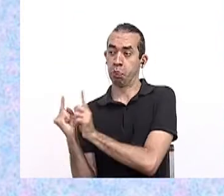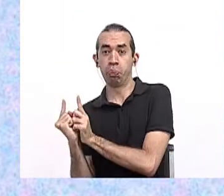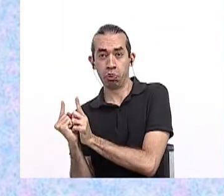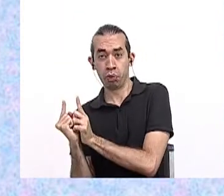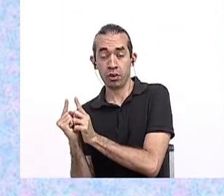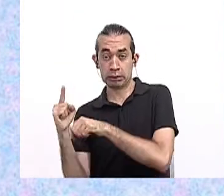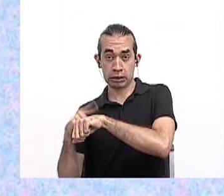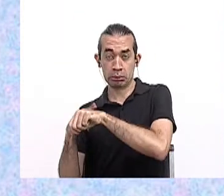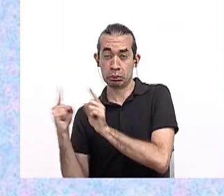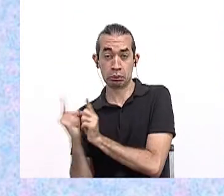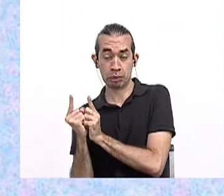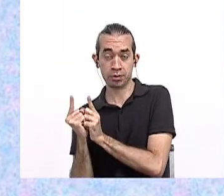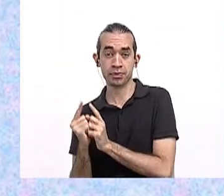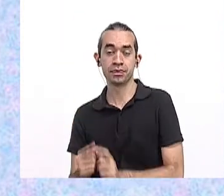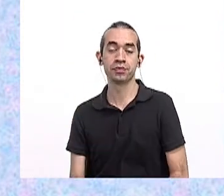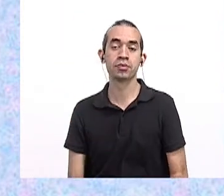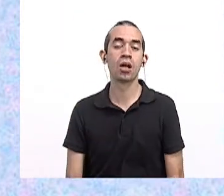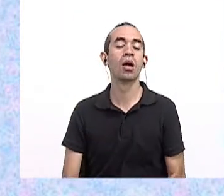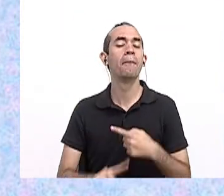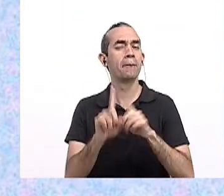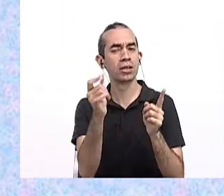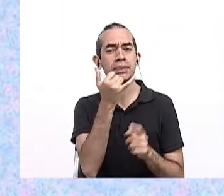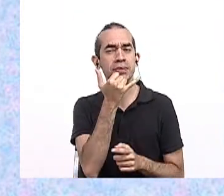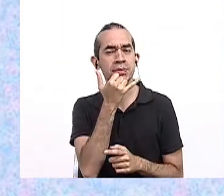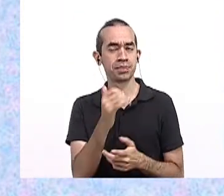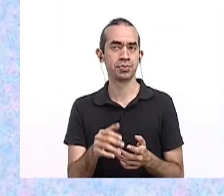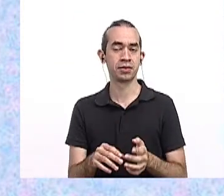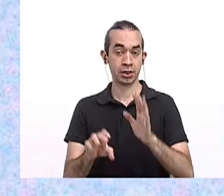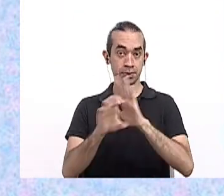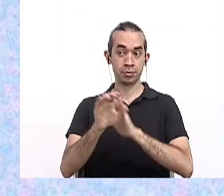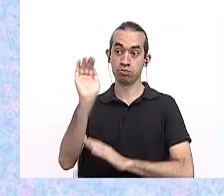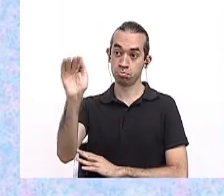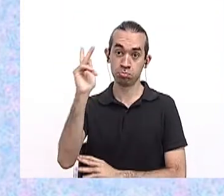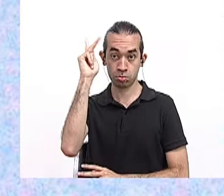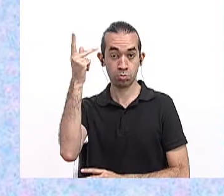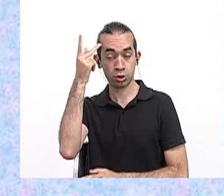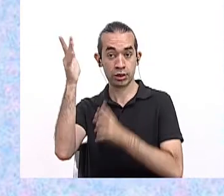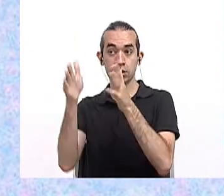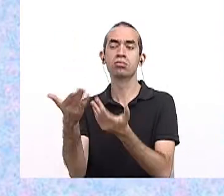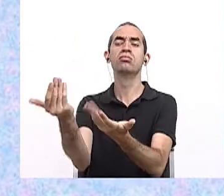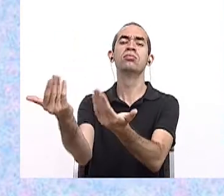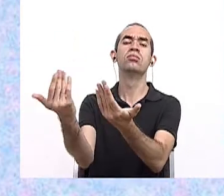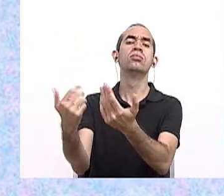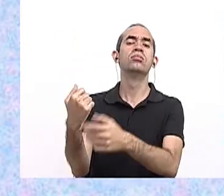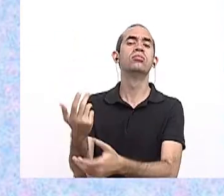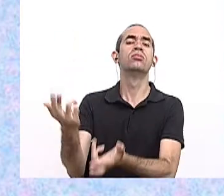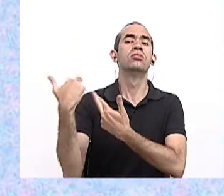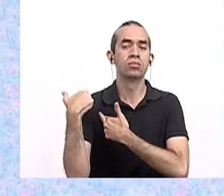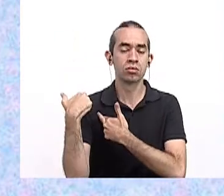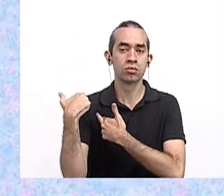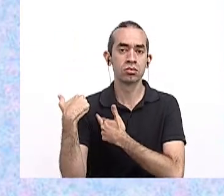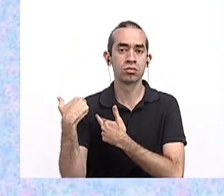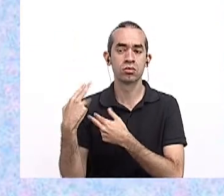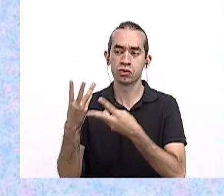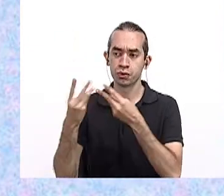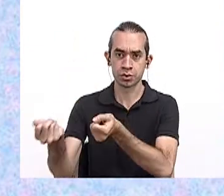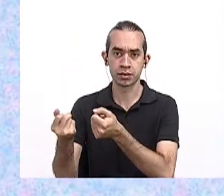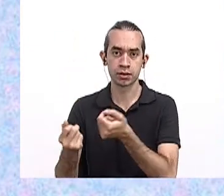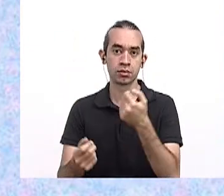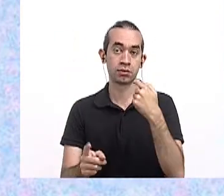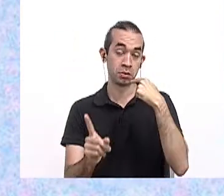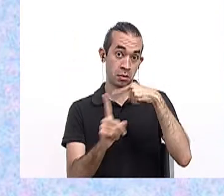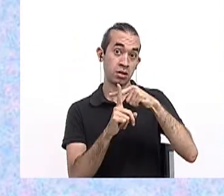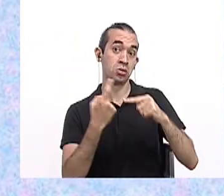de tiempo muy corto pero resulta que si le pedimos a los políticos que tomen cartas en el asunto y además comenzamos a